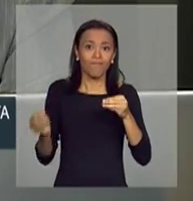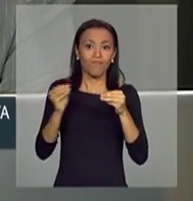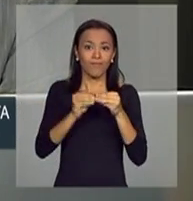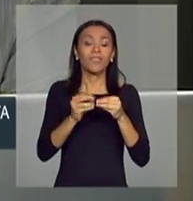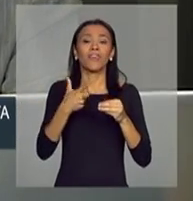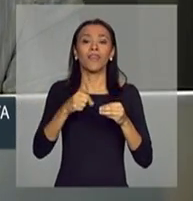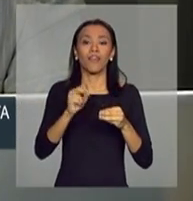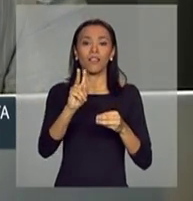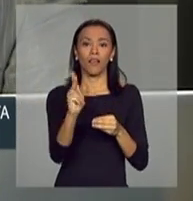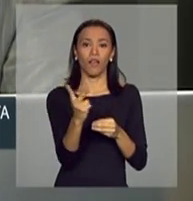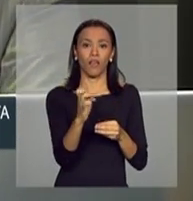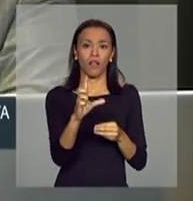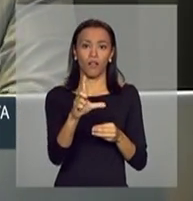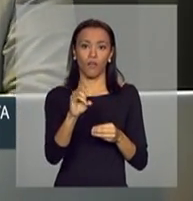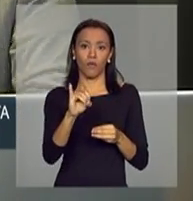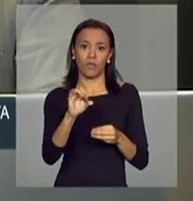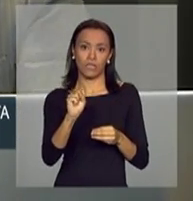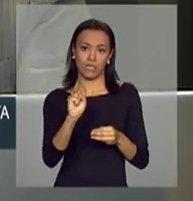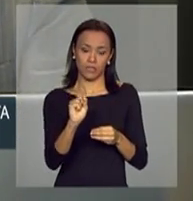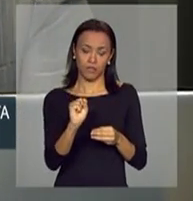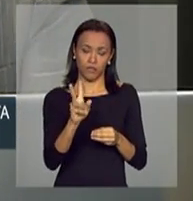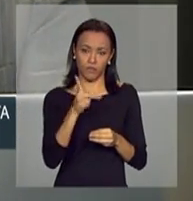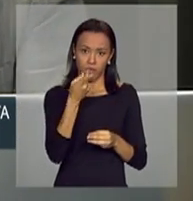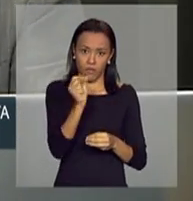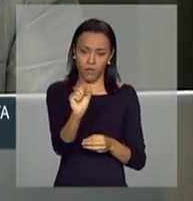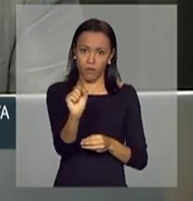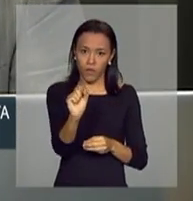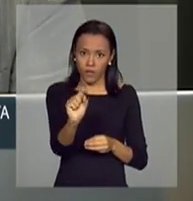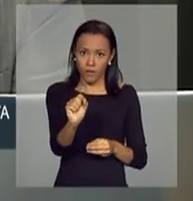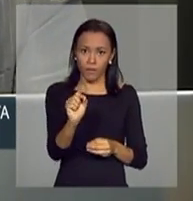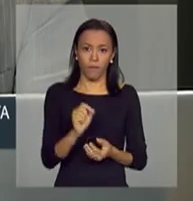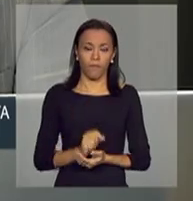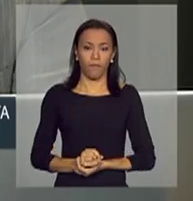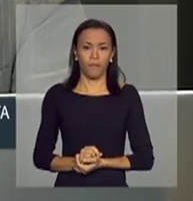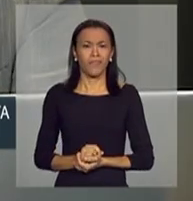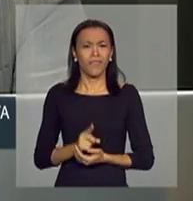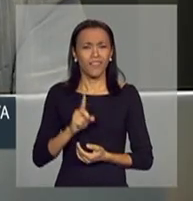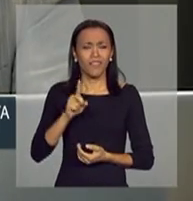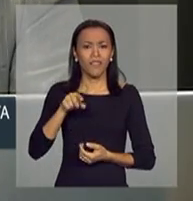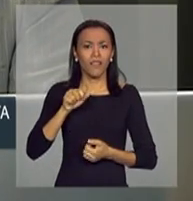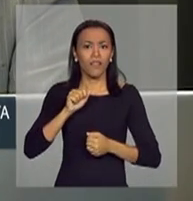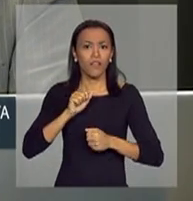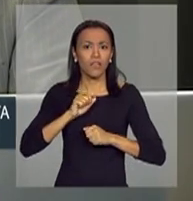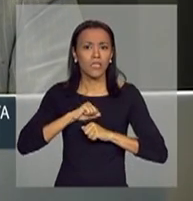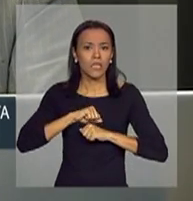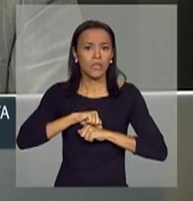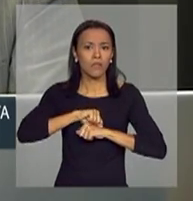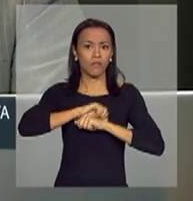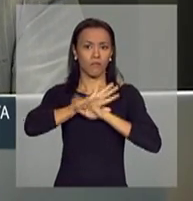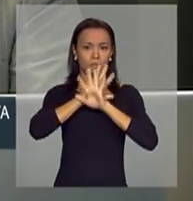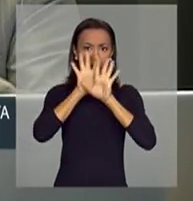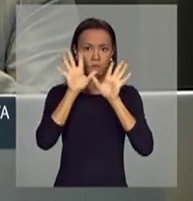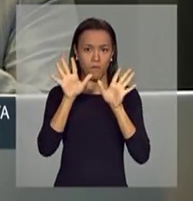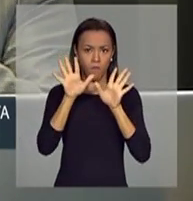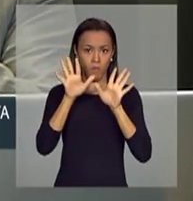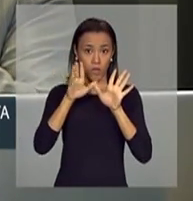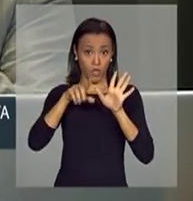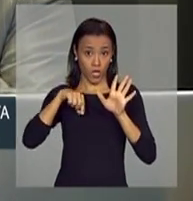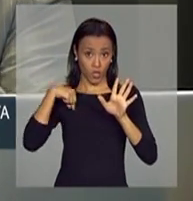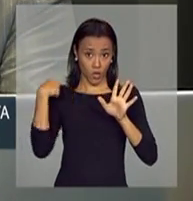Eloísa Sterling es que queda muy claro que estamos hablando de